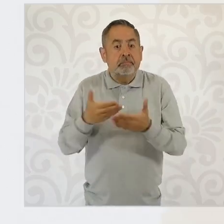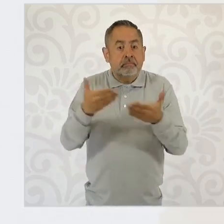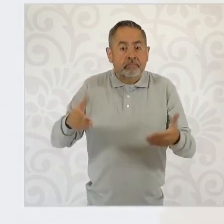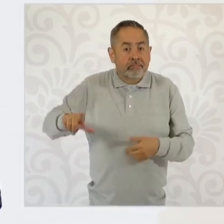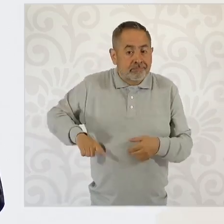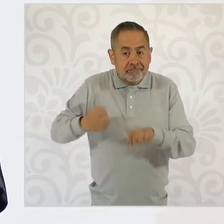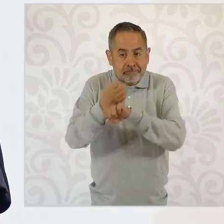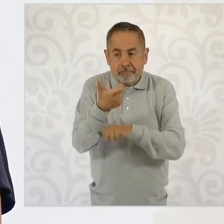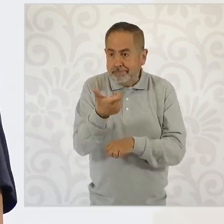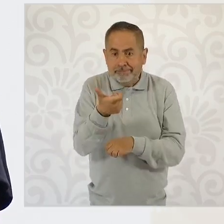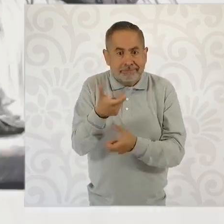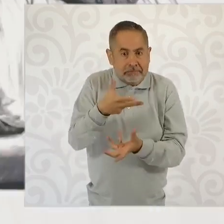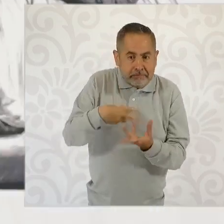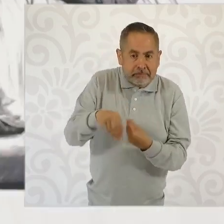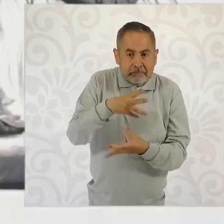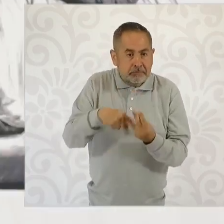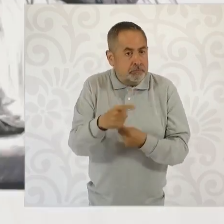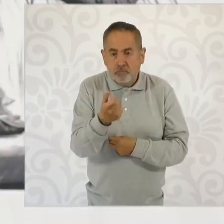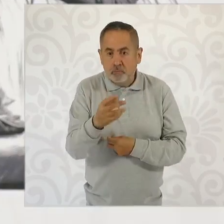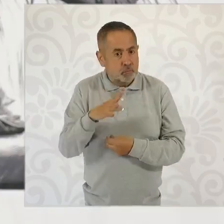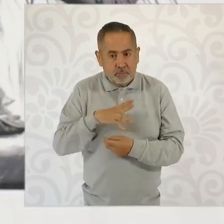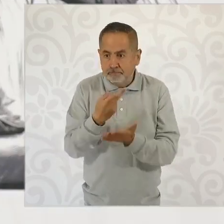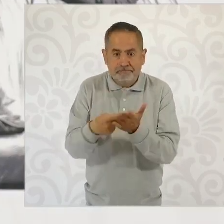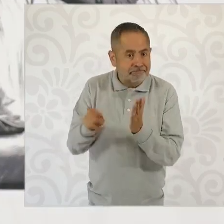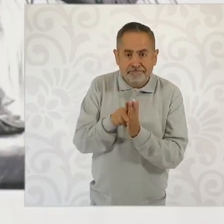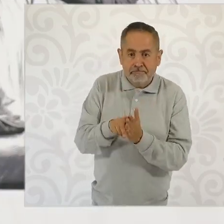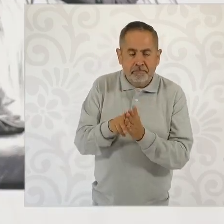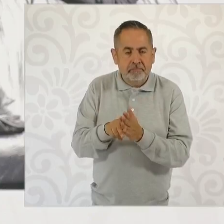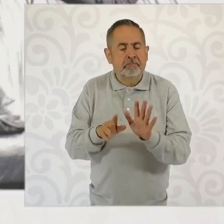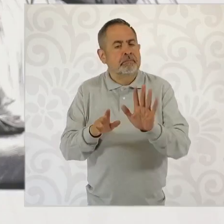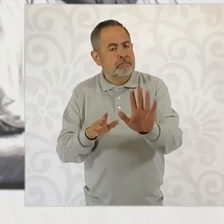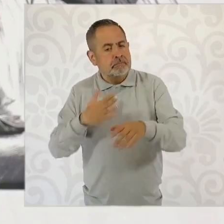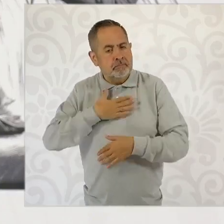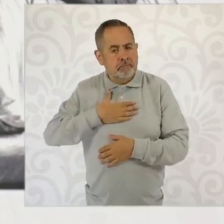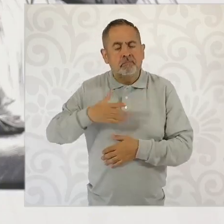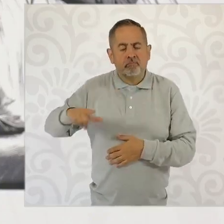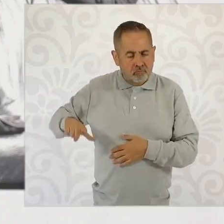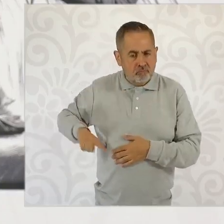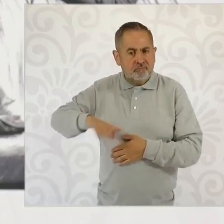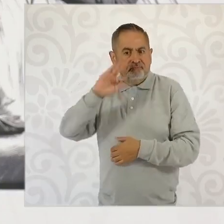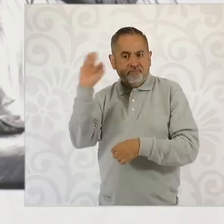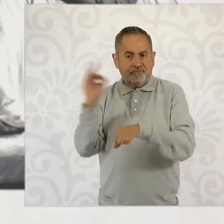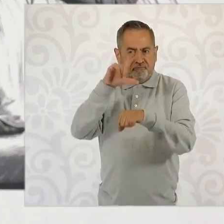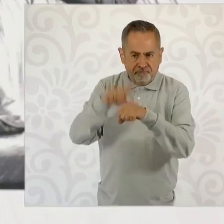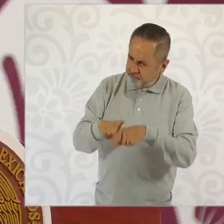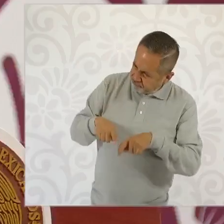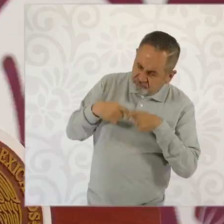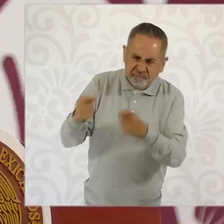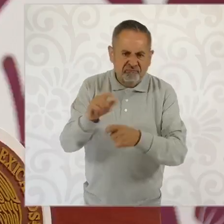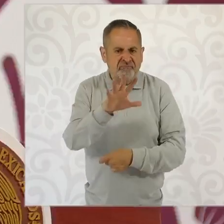muchos problemas para poder basificar a los maestros. Entonces dijimos, este mismo año, 500 plazas para Baja California